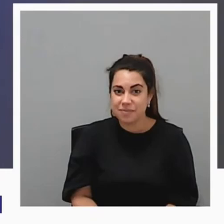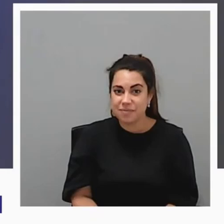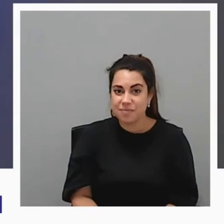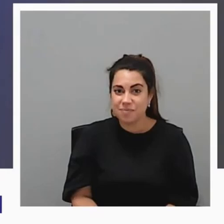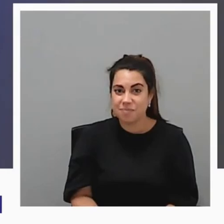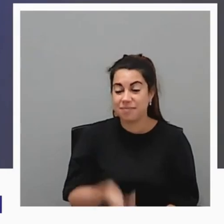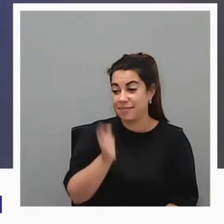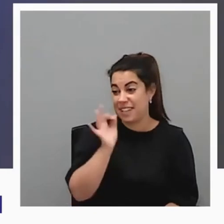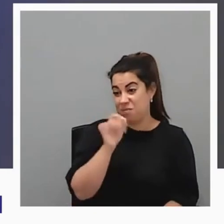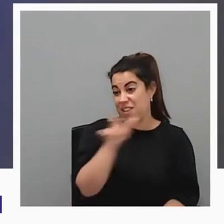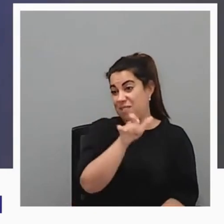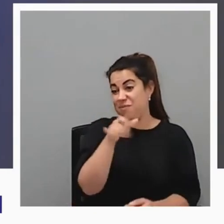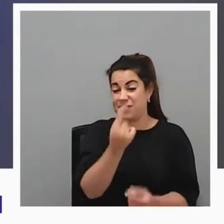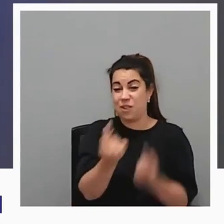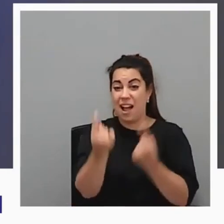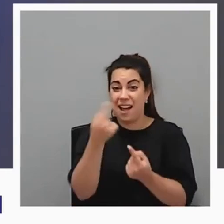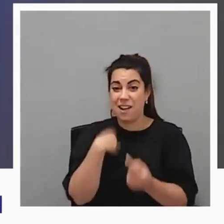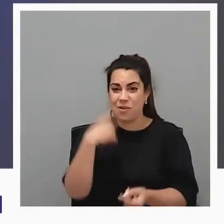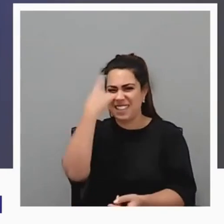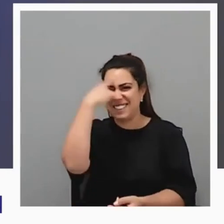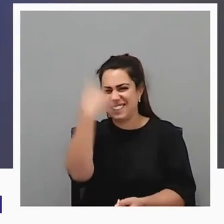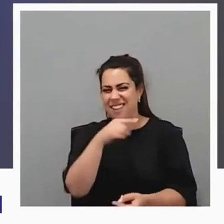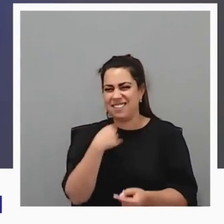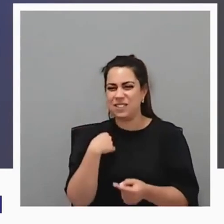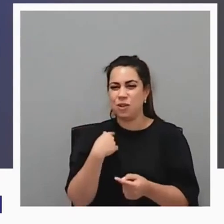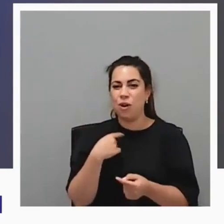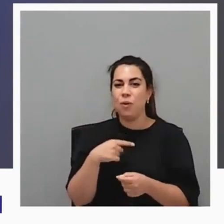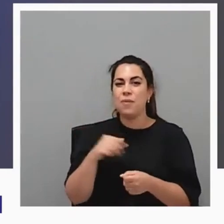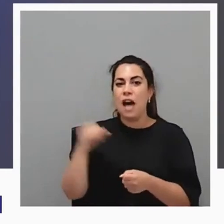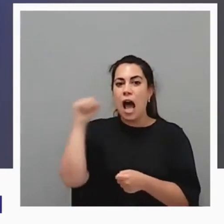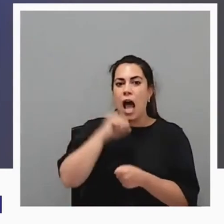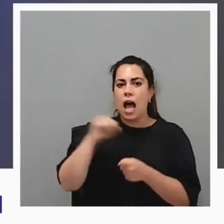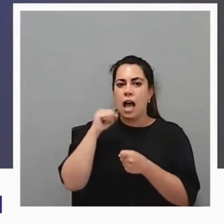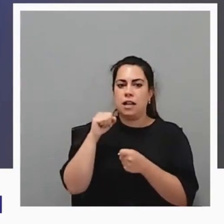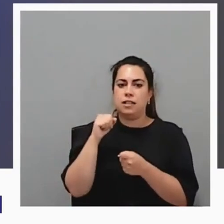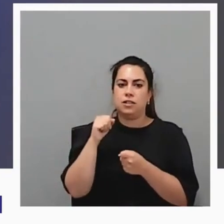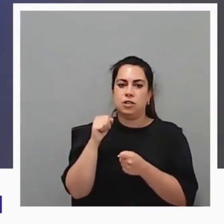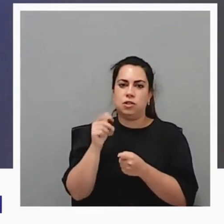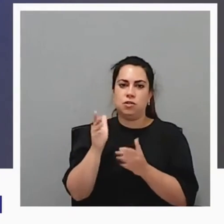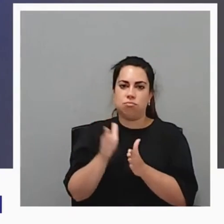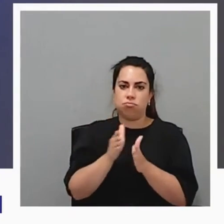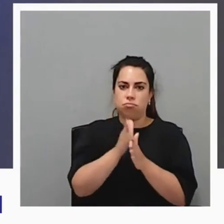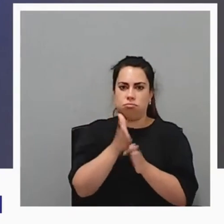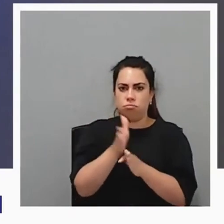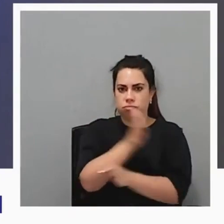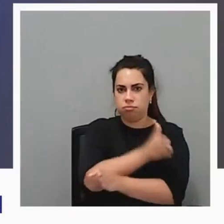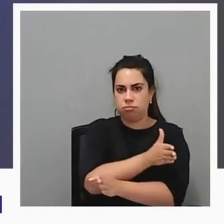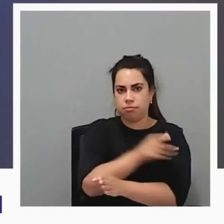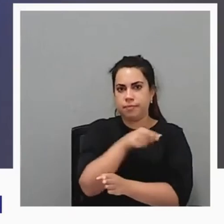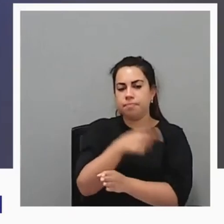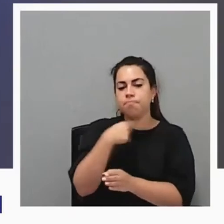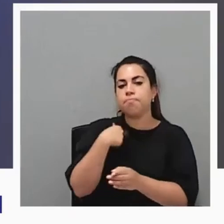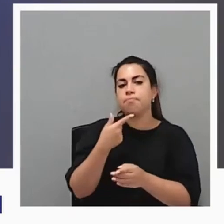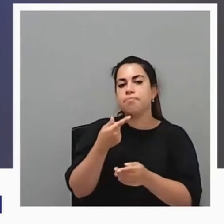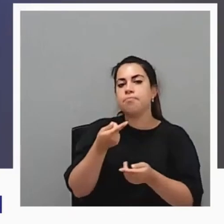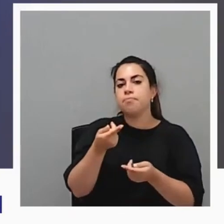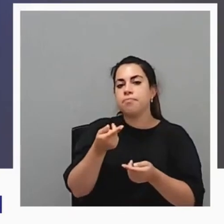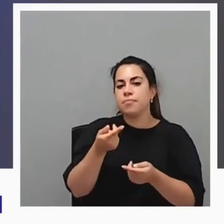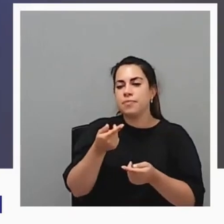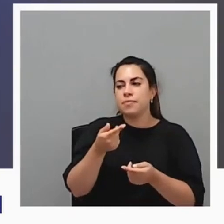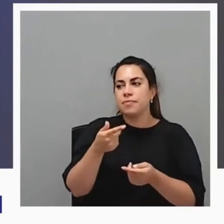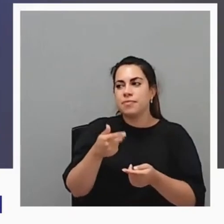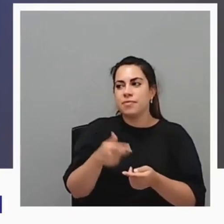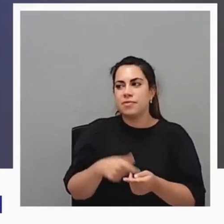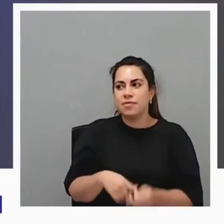ustedes lo sabe y otros no, durante muchos años fui el director ejecutivo de la Alianza Global para una Banca con Valores, con sede en Holanda,